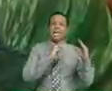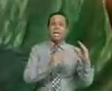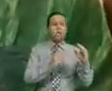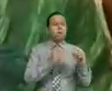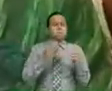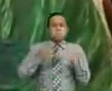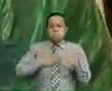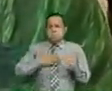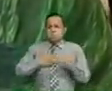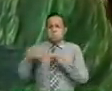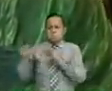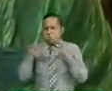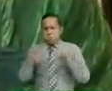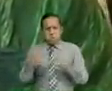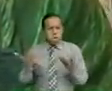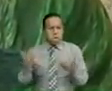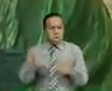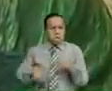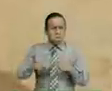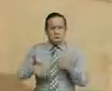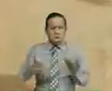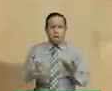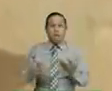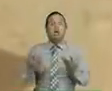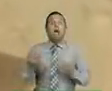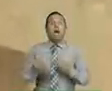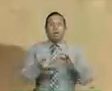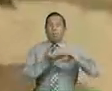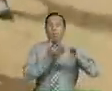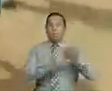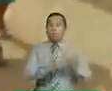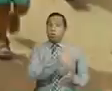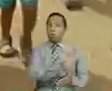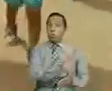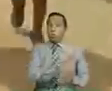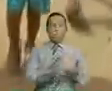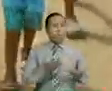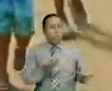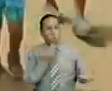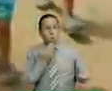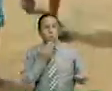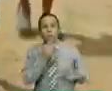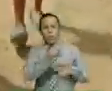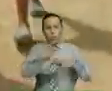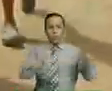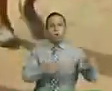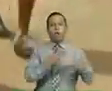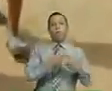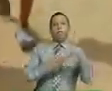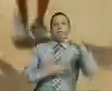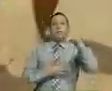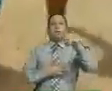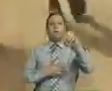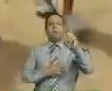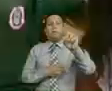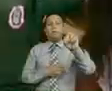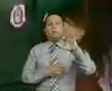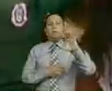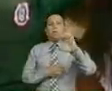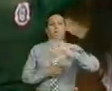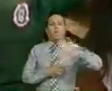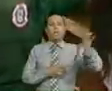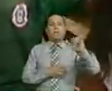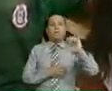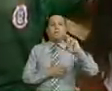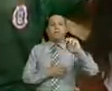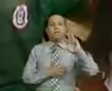de 19 niños de su comunidad en una de las puntas de Monte Sinaí. Un factor motivador fueron mis sobrinos. Ellos